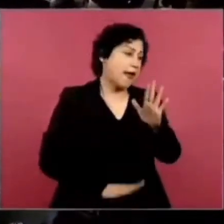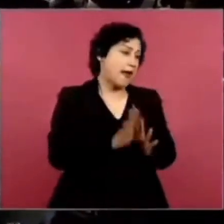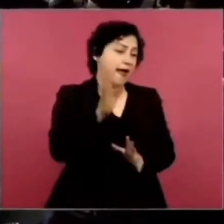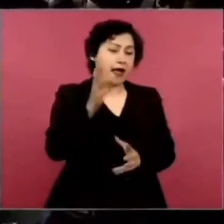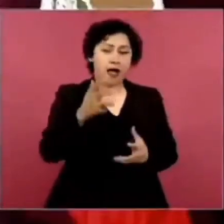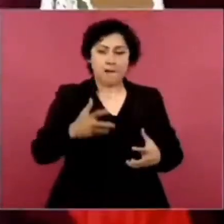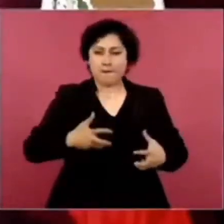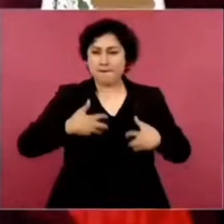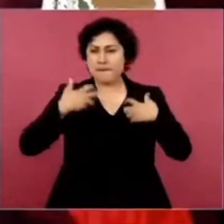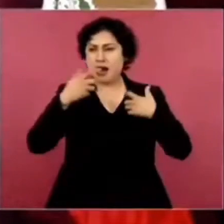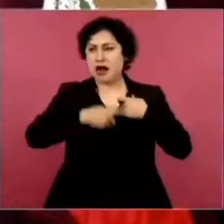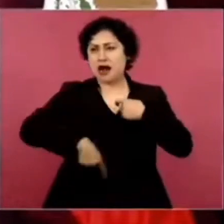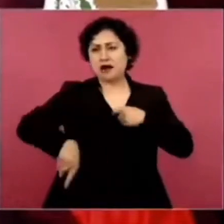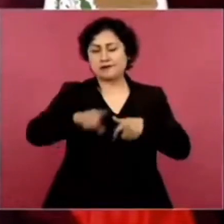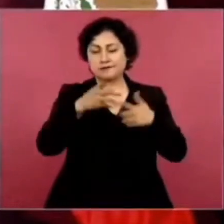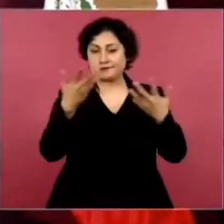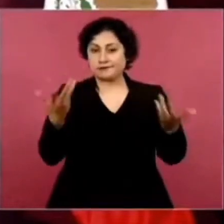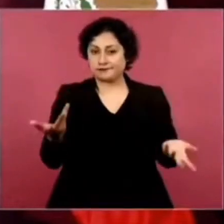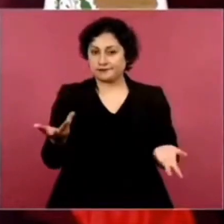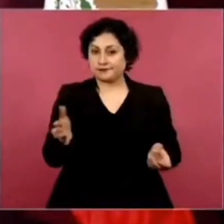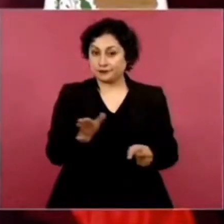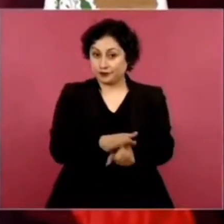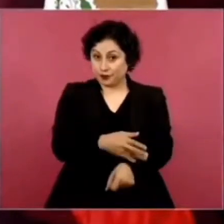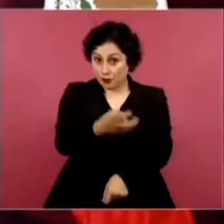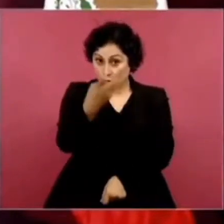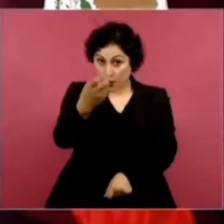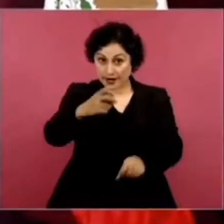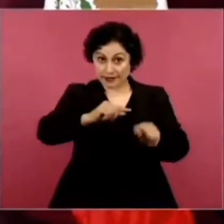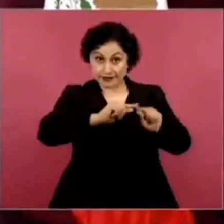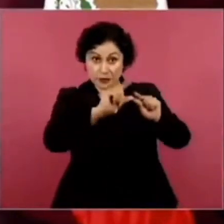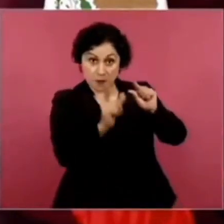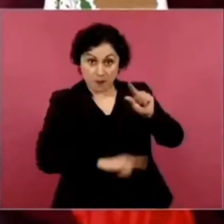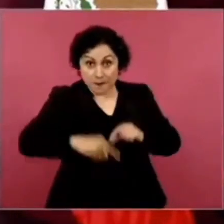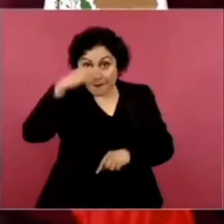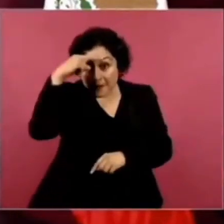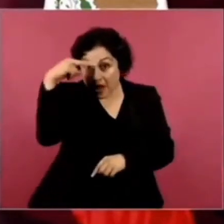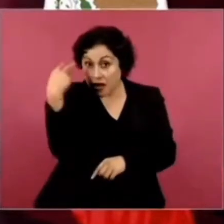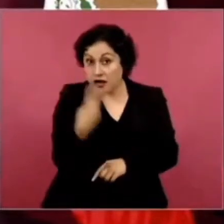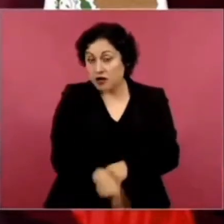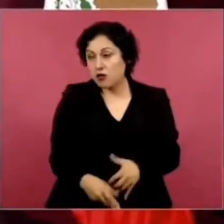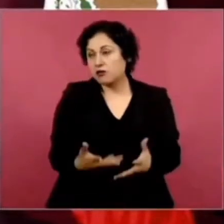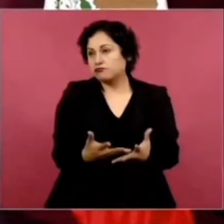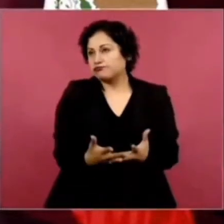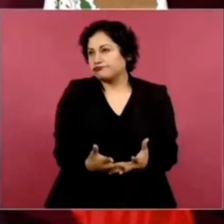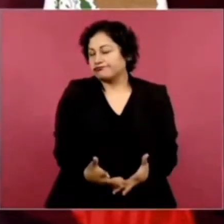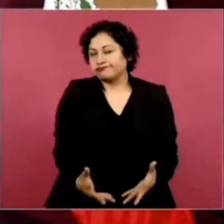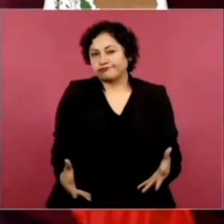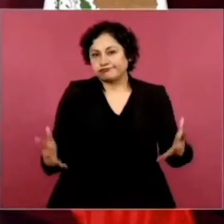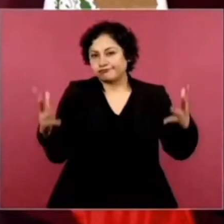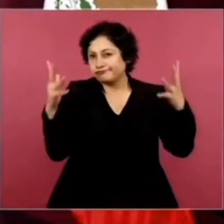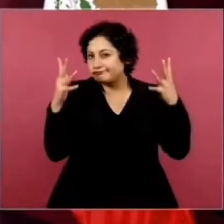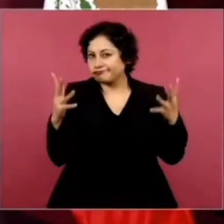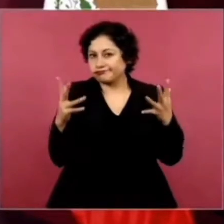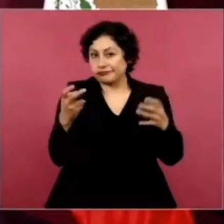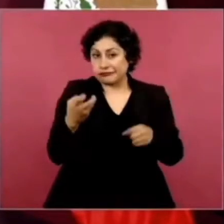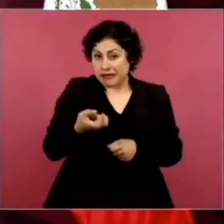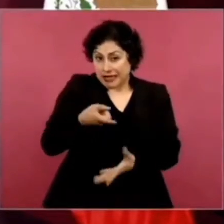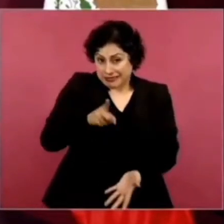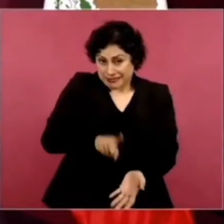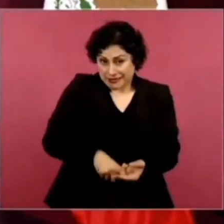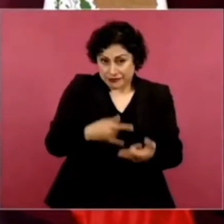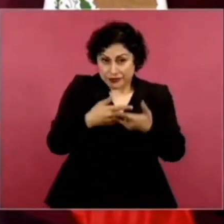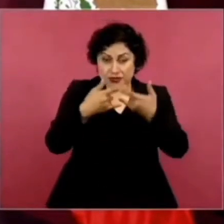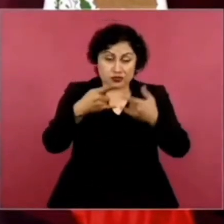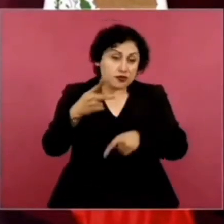Por eso la grandeza de México, su fecunda historia política.